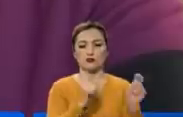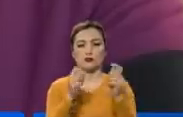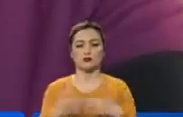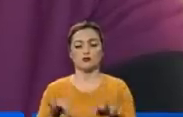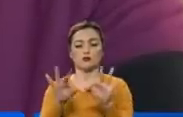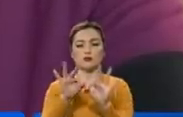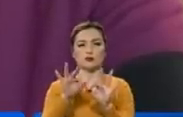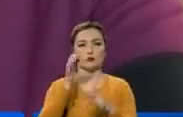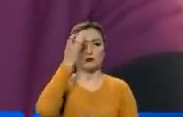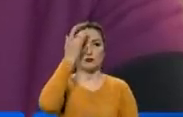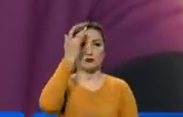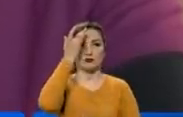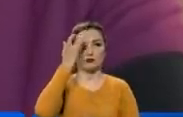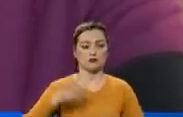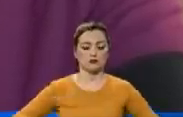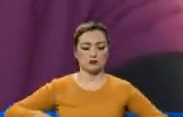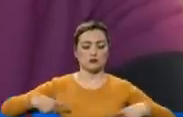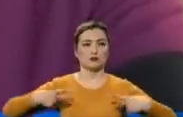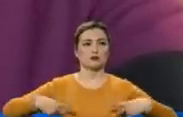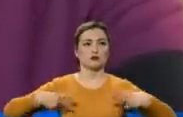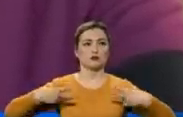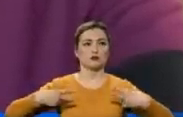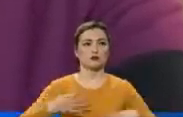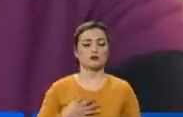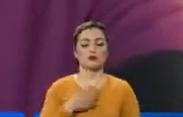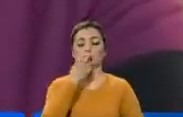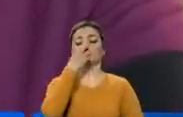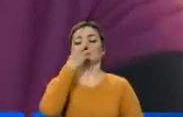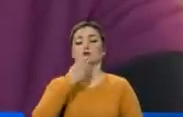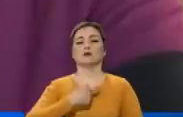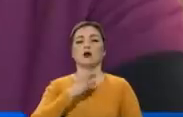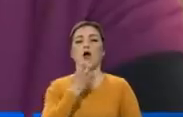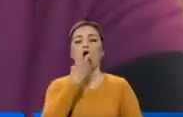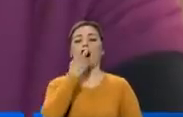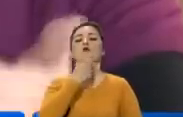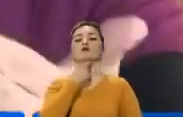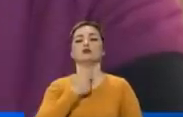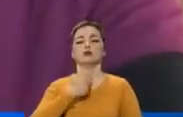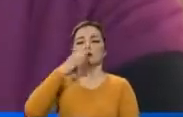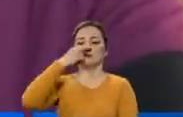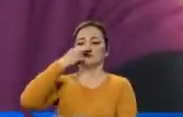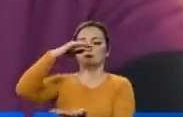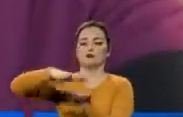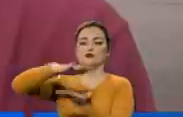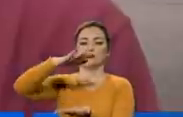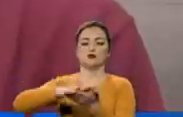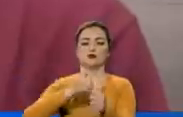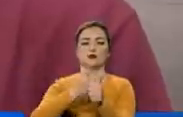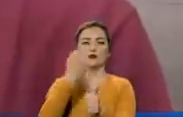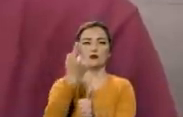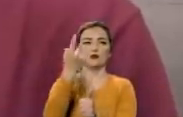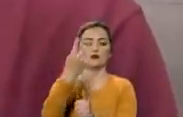vital y que el paciente permanezca vivo, un paciente intubado en ventilación mecánica, así sea a una o dos cuadras.